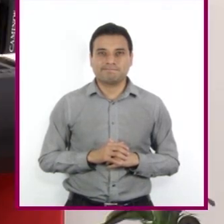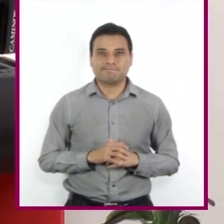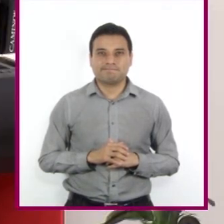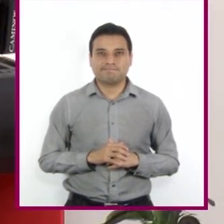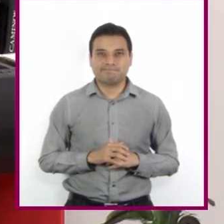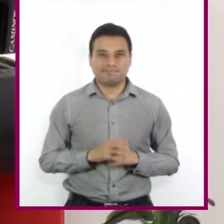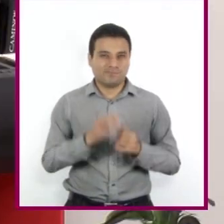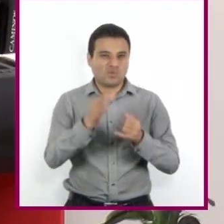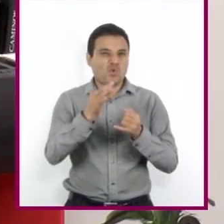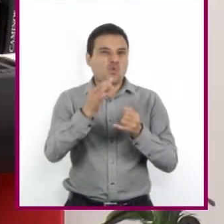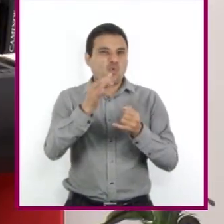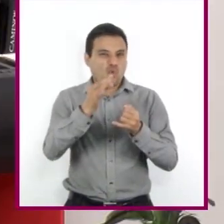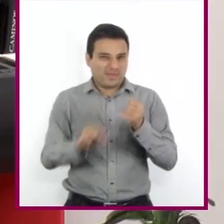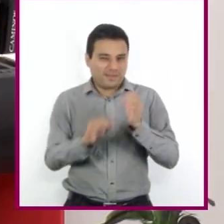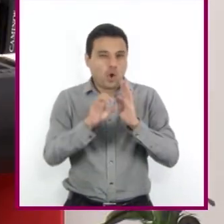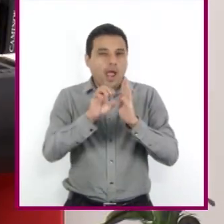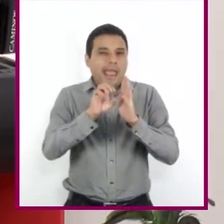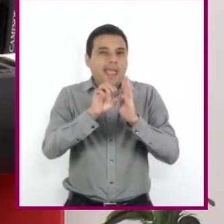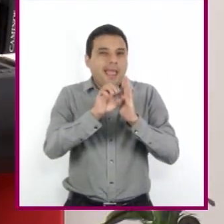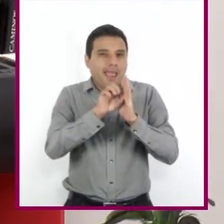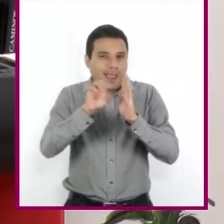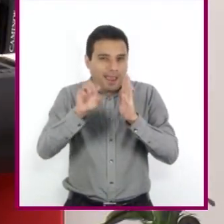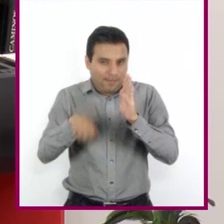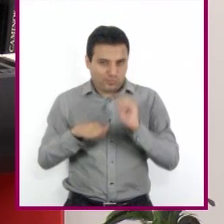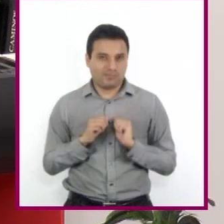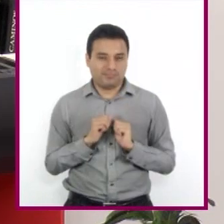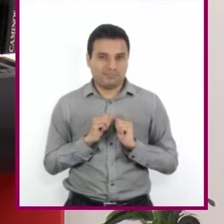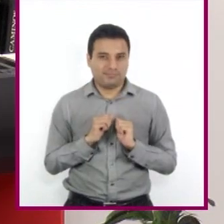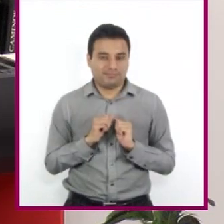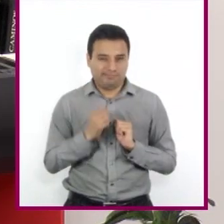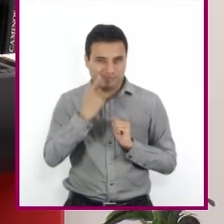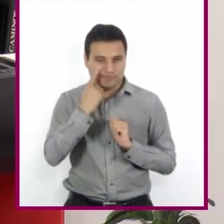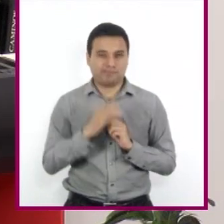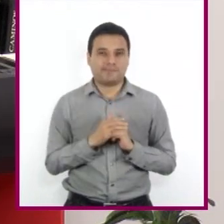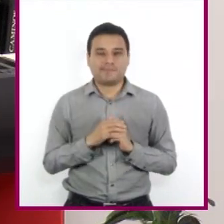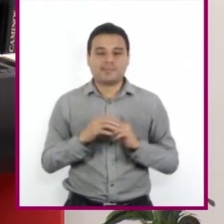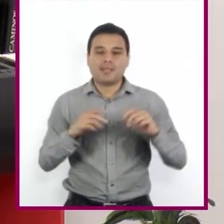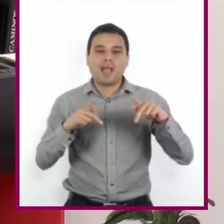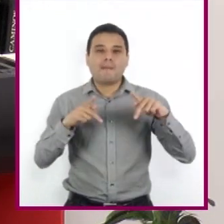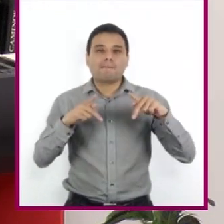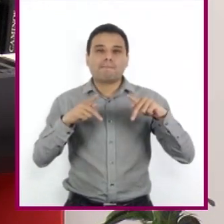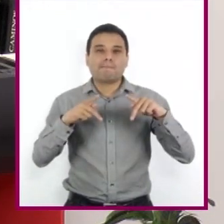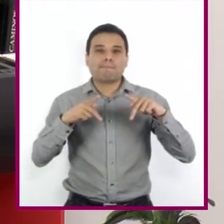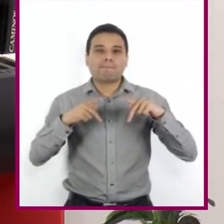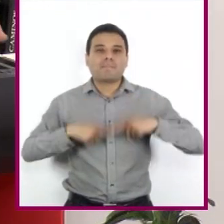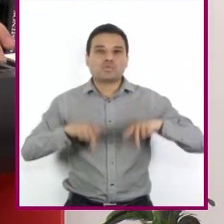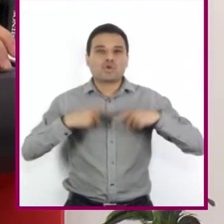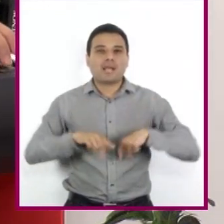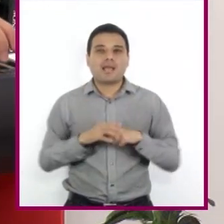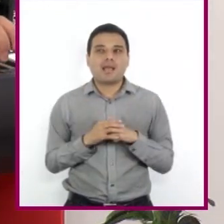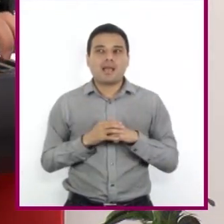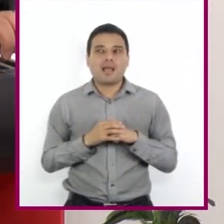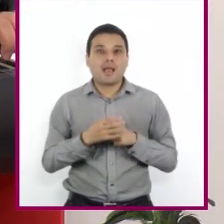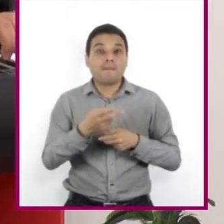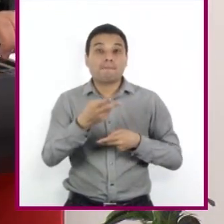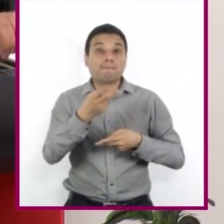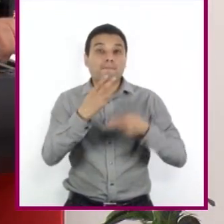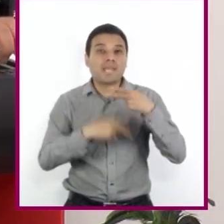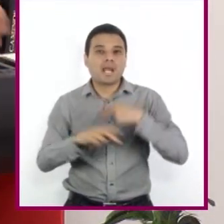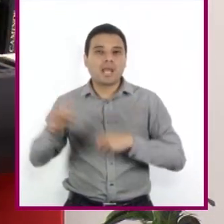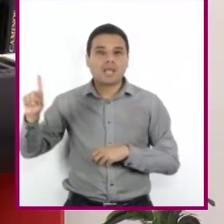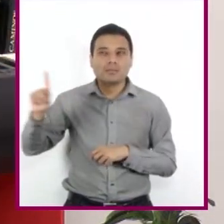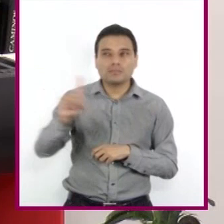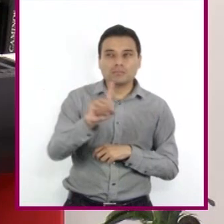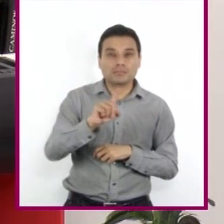Un último ejemplo, que pensamos cuando alguien entra a una escena y suena